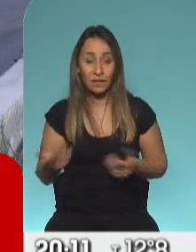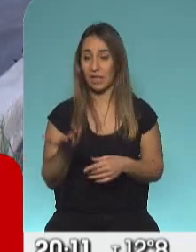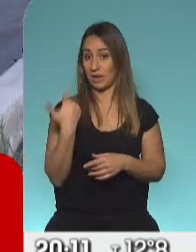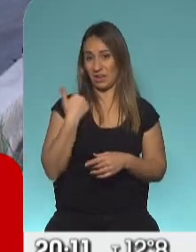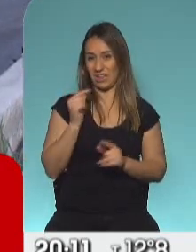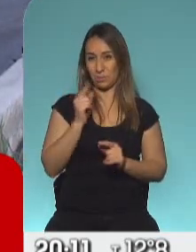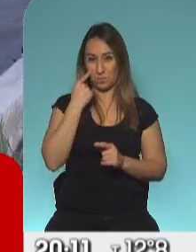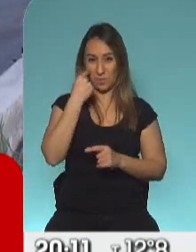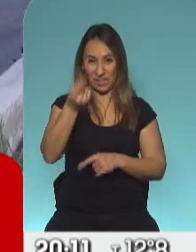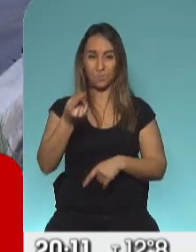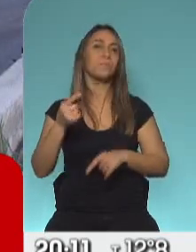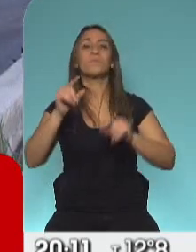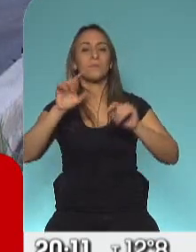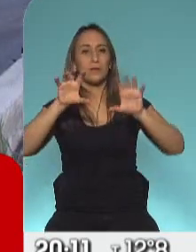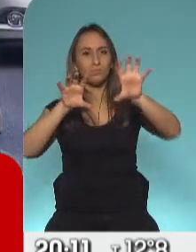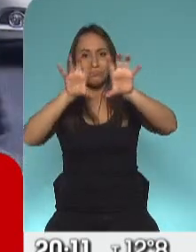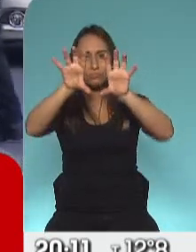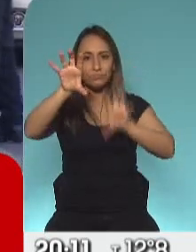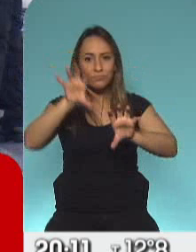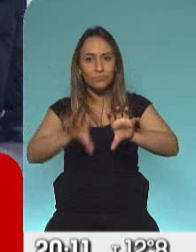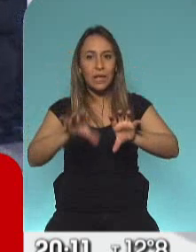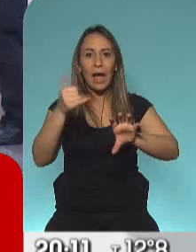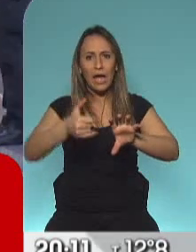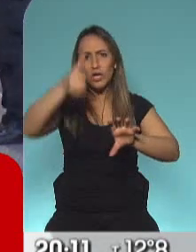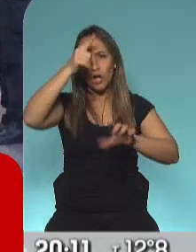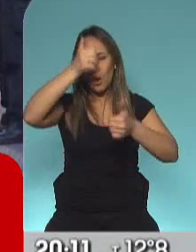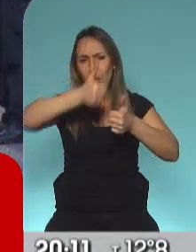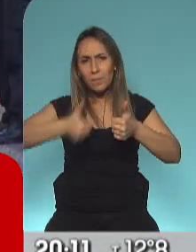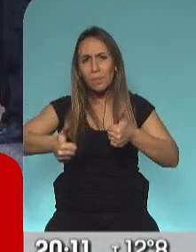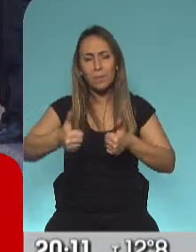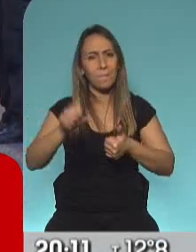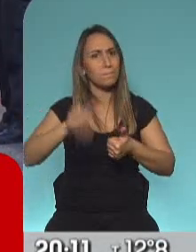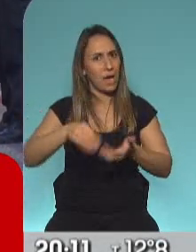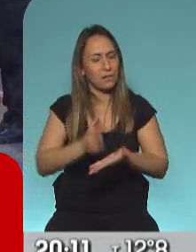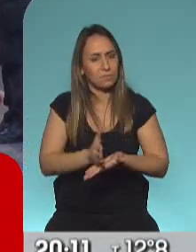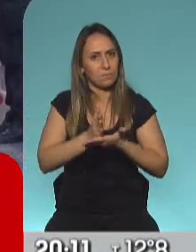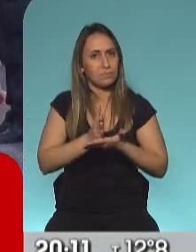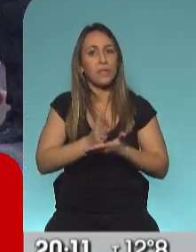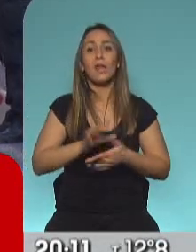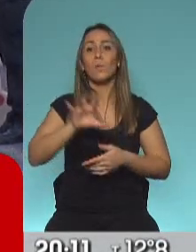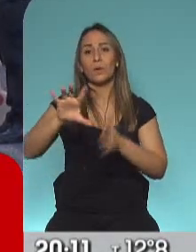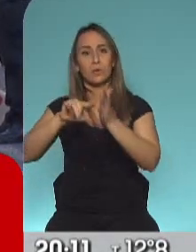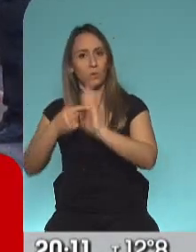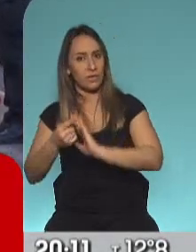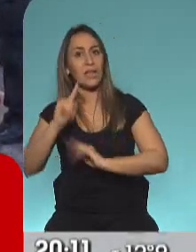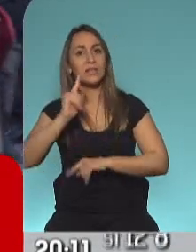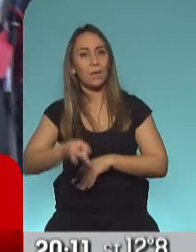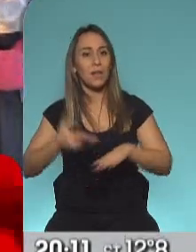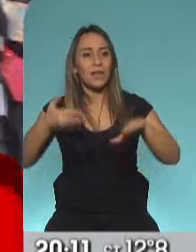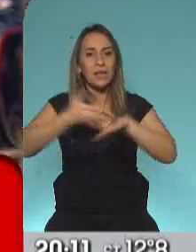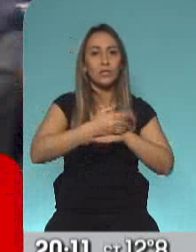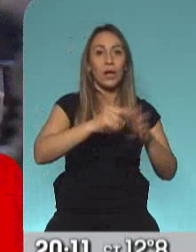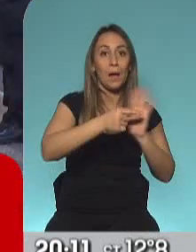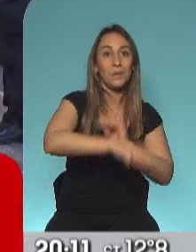los vemos ahí, mira, en pantalla, muchísimos, sí, más controles. Muchos más controles en la provincia de Buenos Aires, en los ingresos a la capital